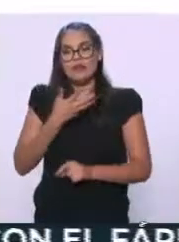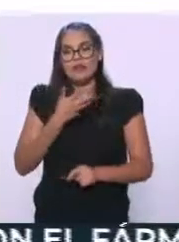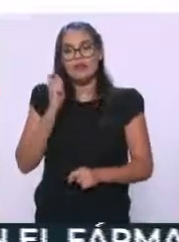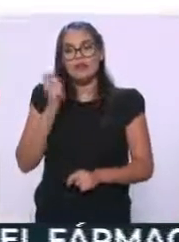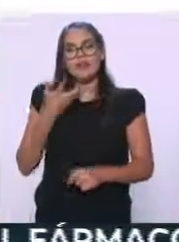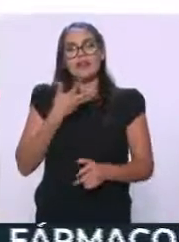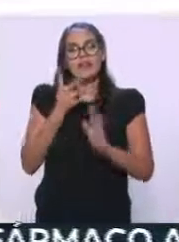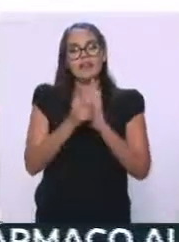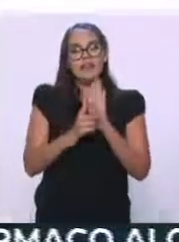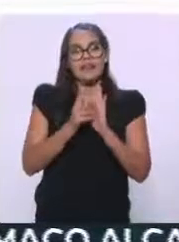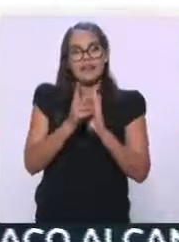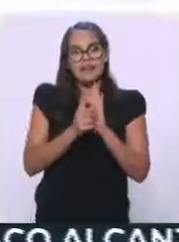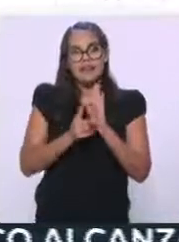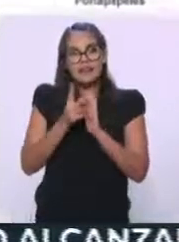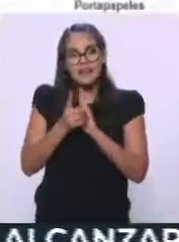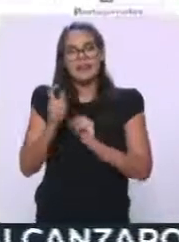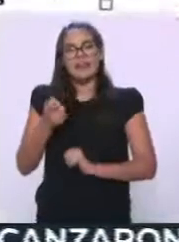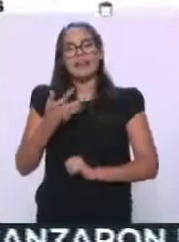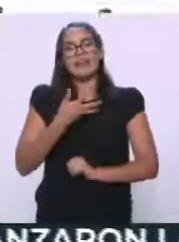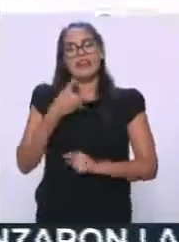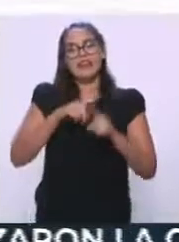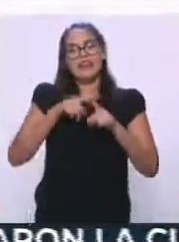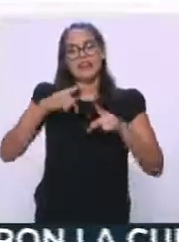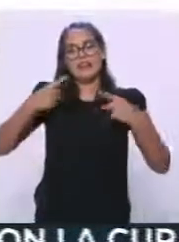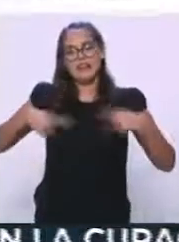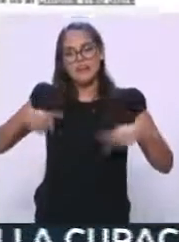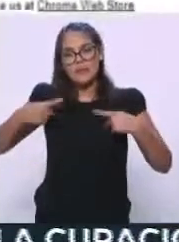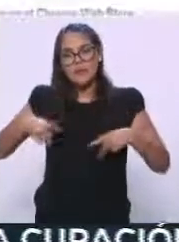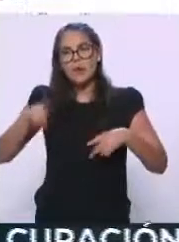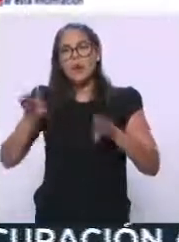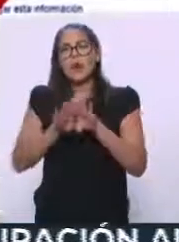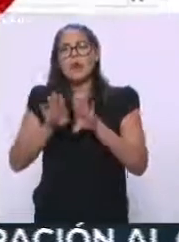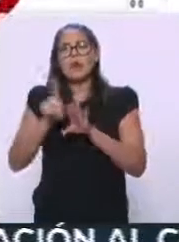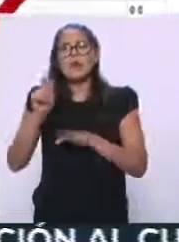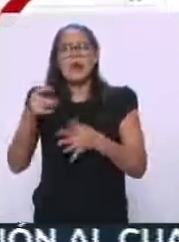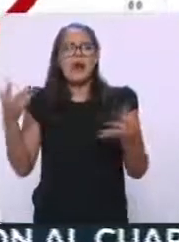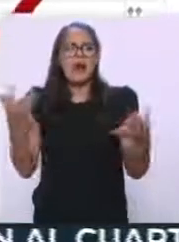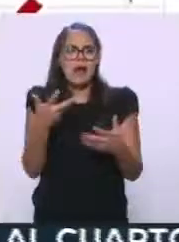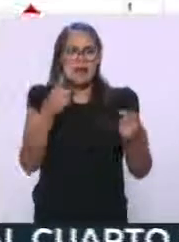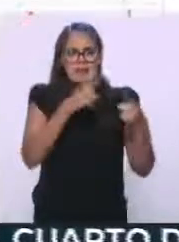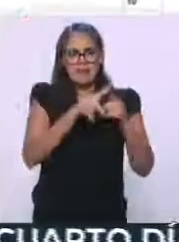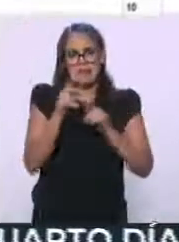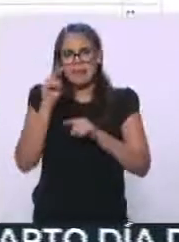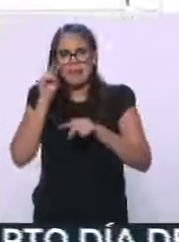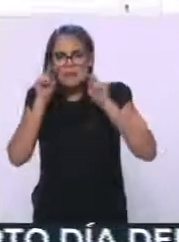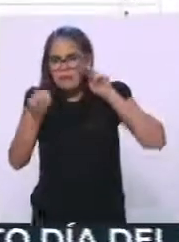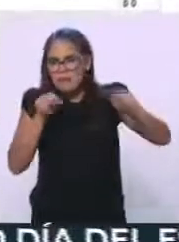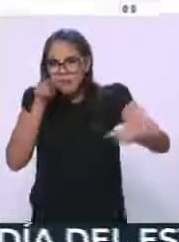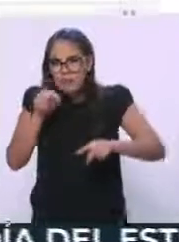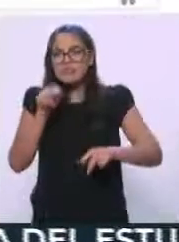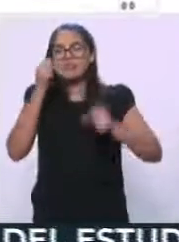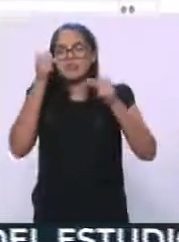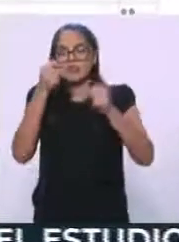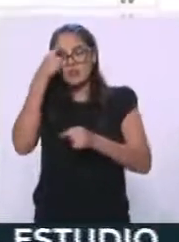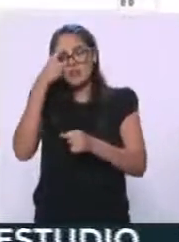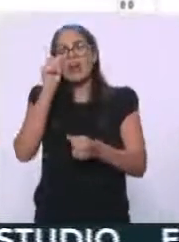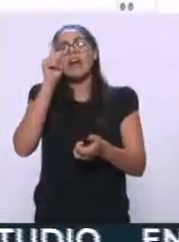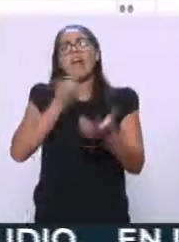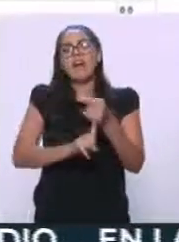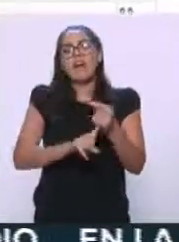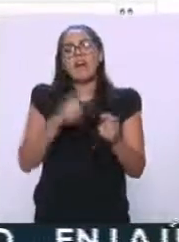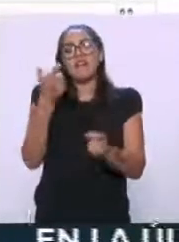Los videos que ellos usan para explicarle a la gente cómo sacar los apoyos tienen miles de visitas y probablemente fue para robo de datos y para ganar dinero